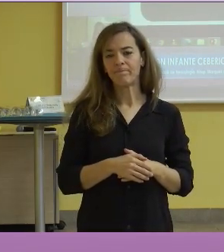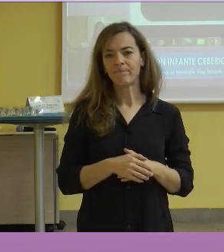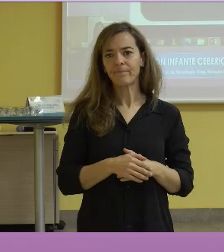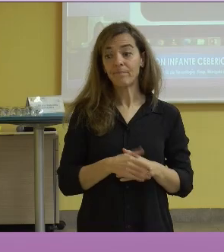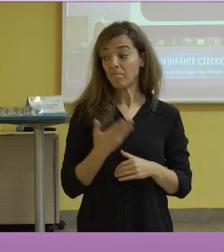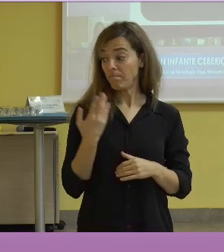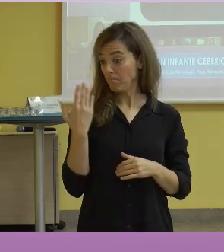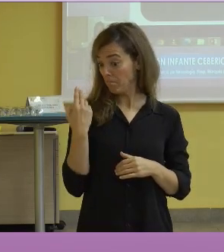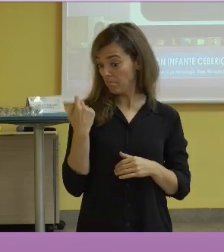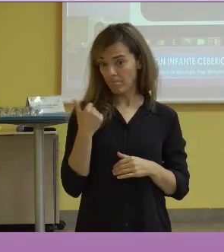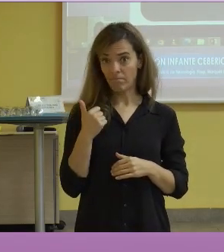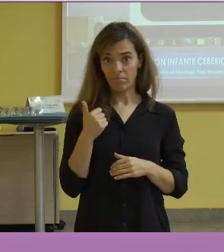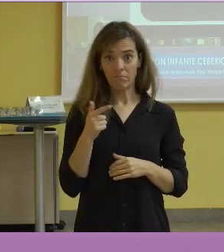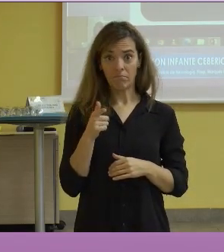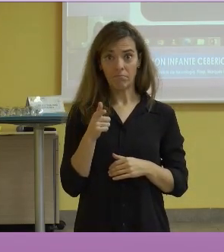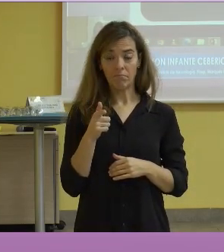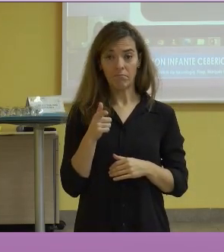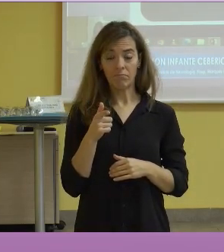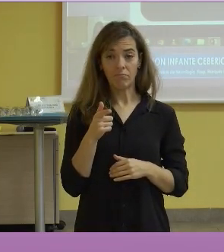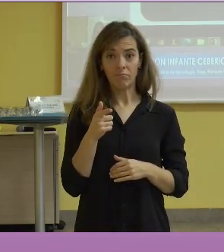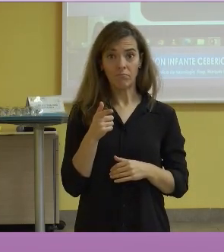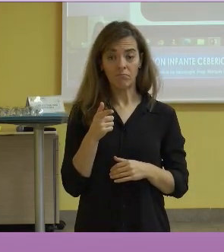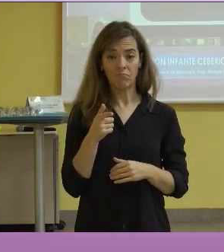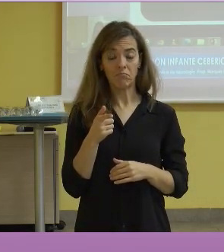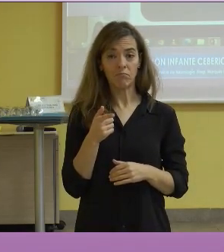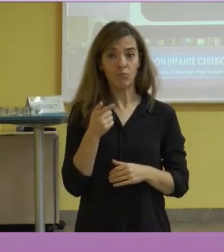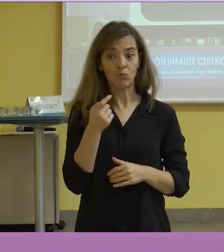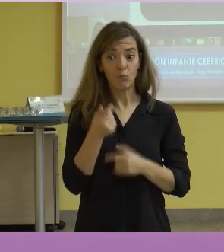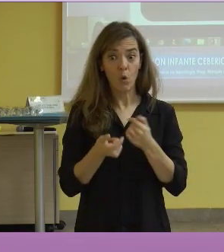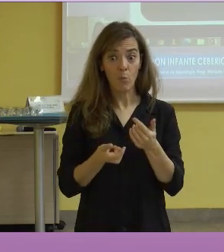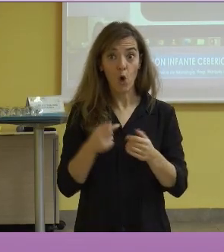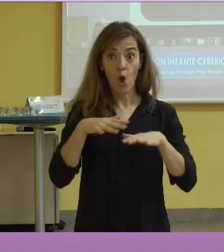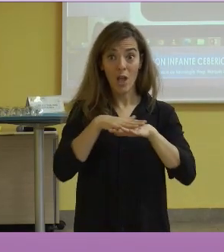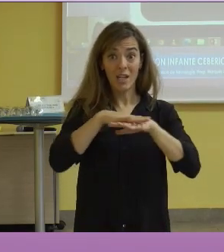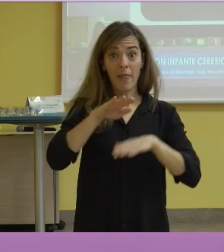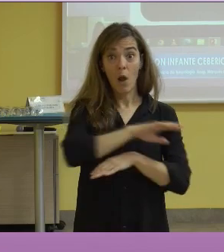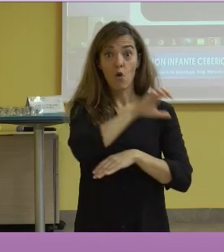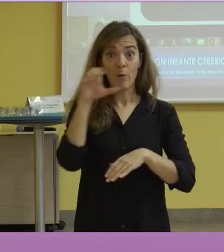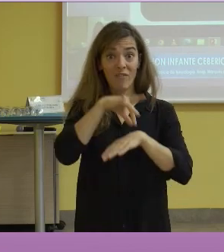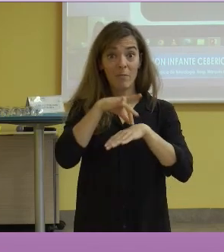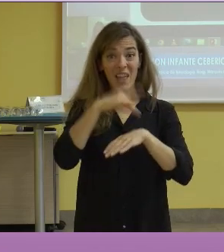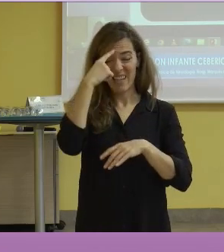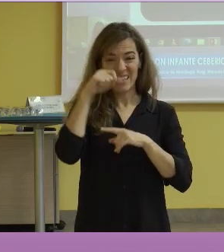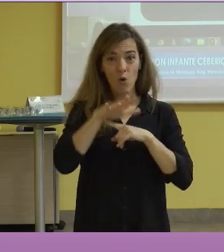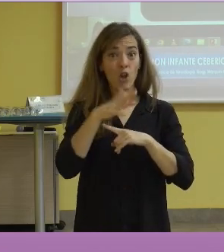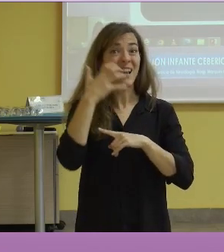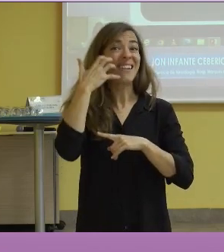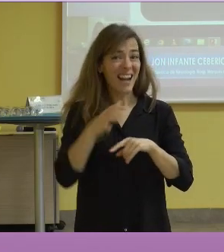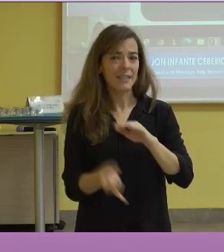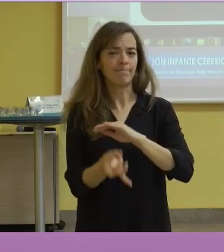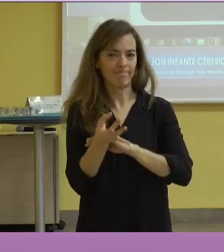Más recientemente se está implantando pues, lo que es dentro de la Red Europea de Enfermedades Neurológicas Raras,